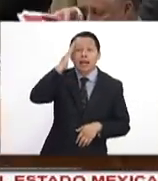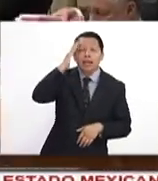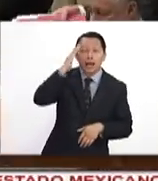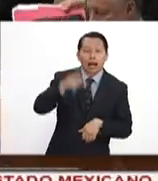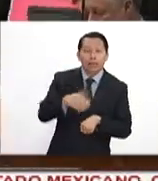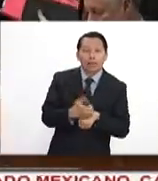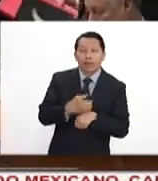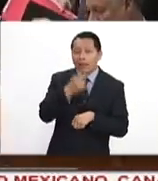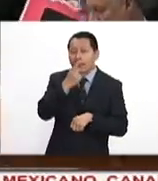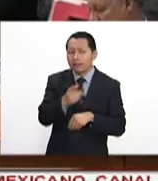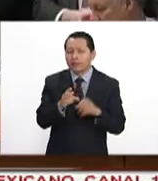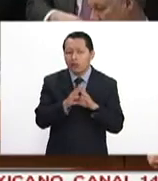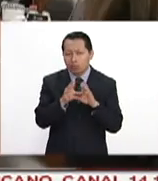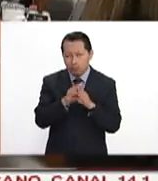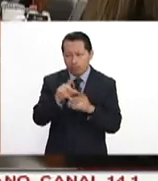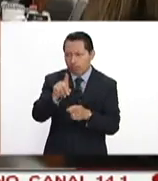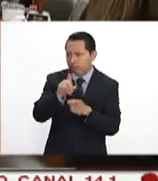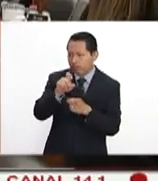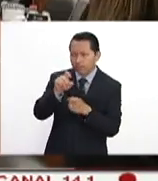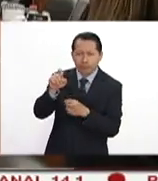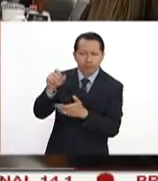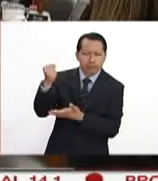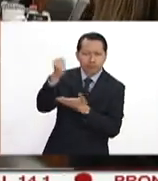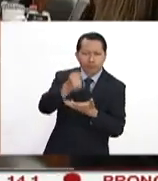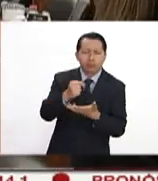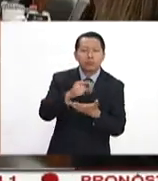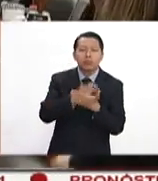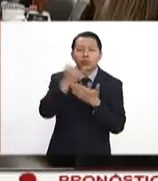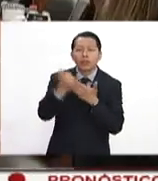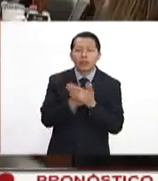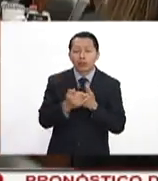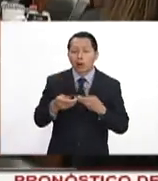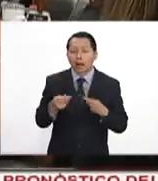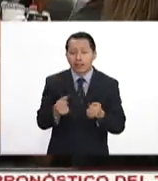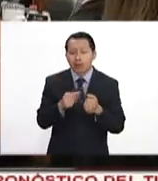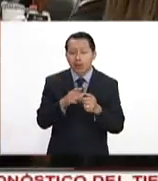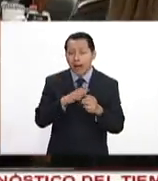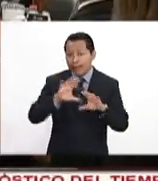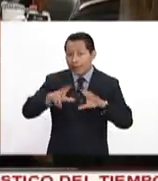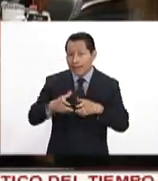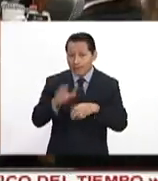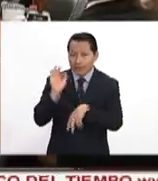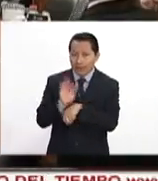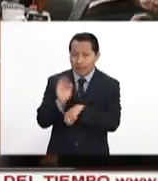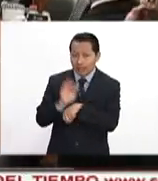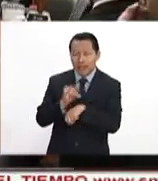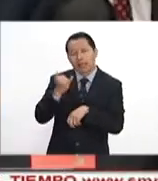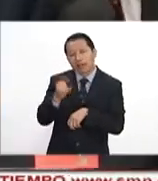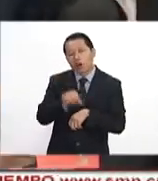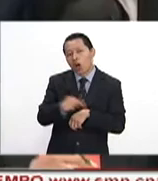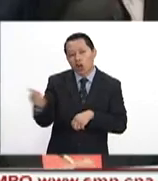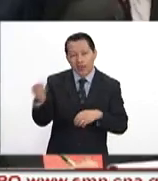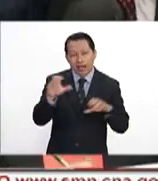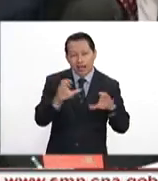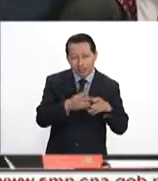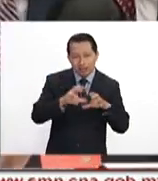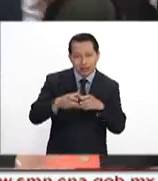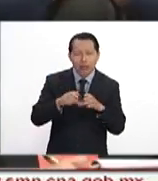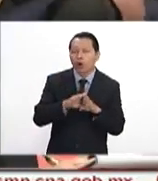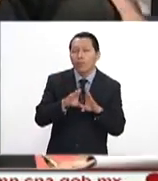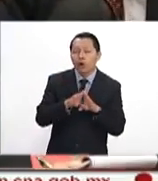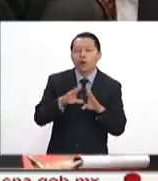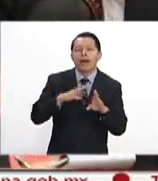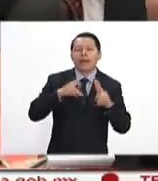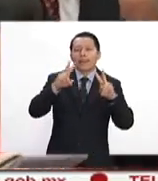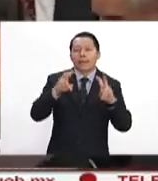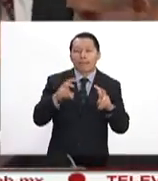republicanos han decidido vincular los fondos para el muro a un proyecto de gasto del Departamento de Defensa y a otras dependencias como el Departamento de Asuntos